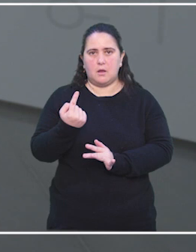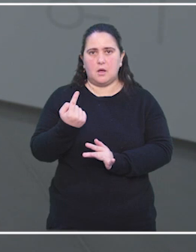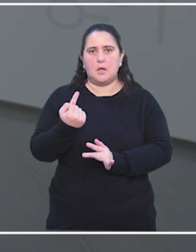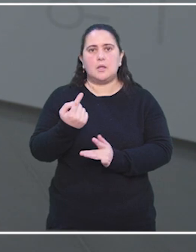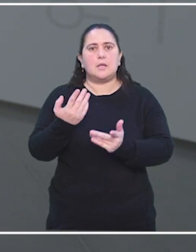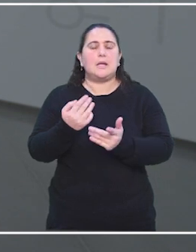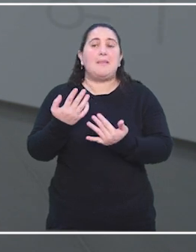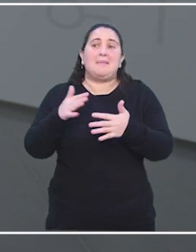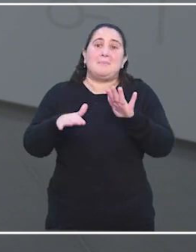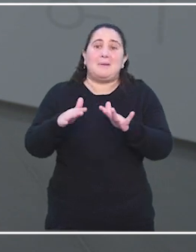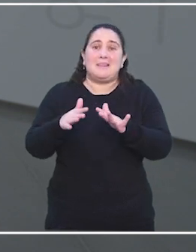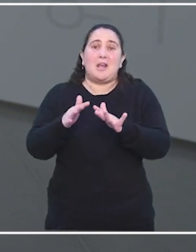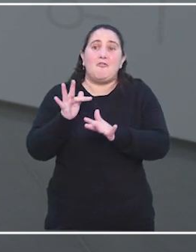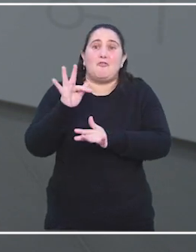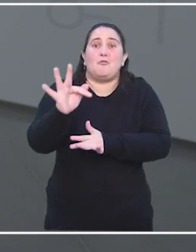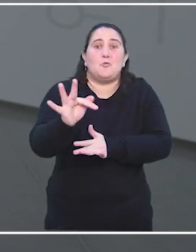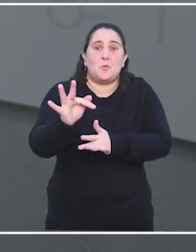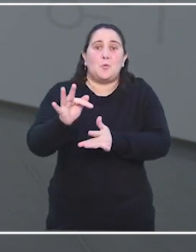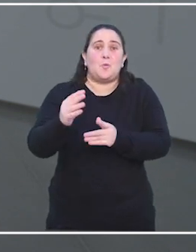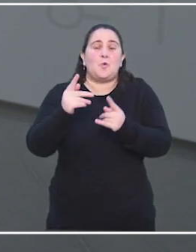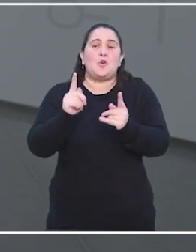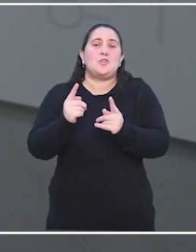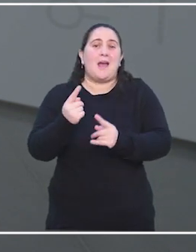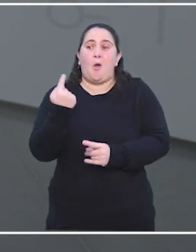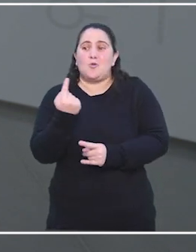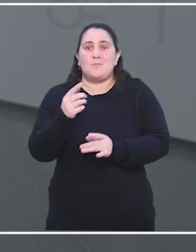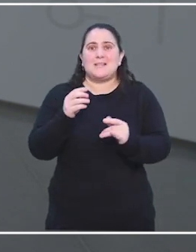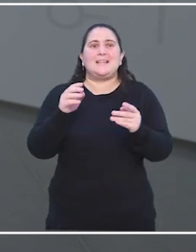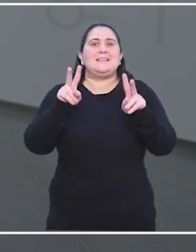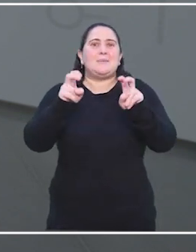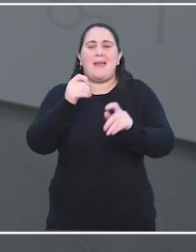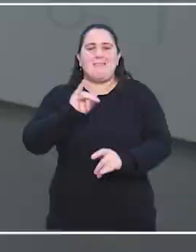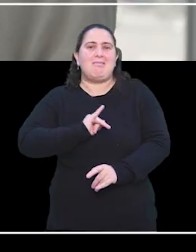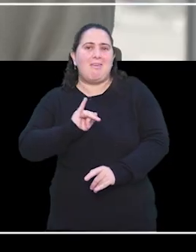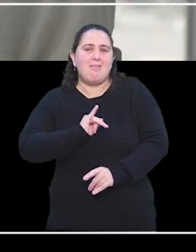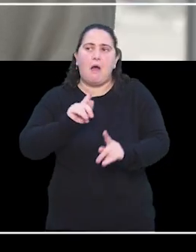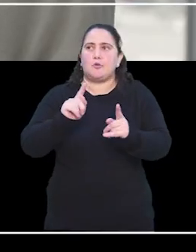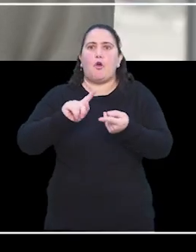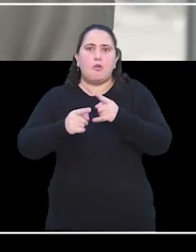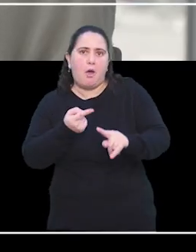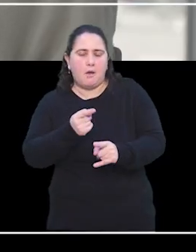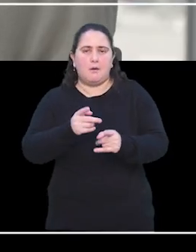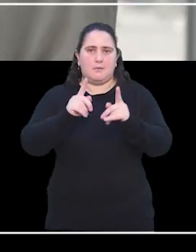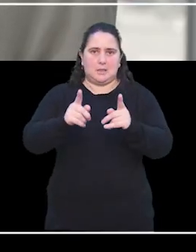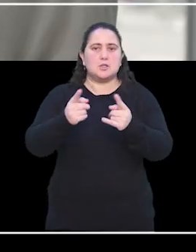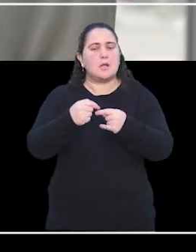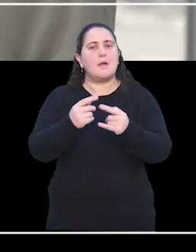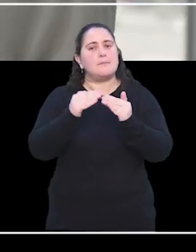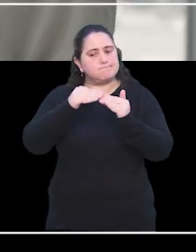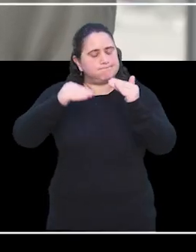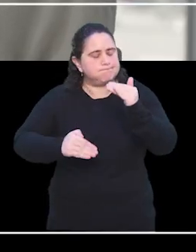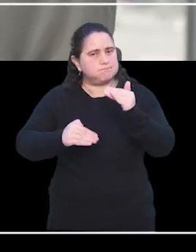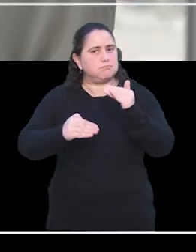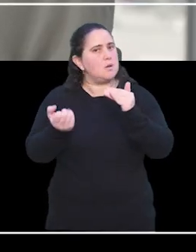del destino y con nuestra autonomía sobre los datos, sobre nuestra identidad. Y ahí el tema de la desigualdad es